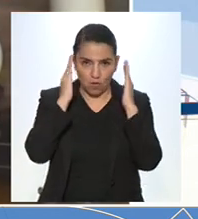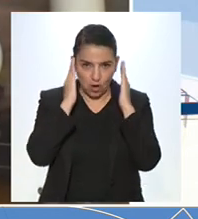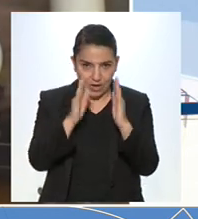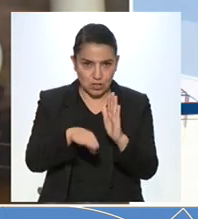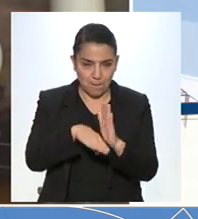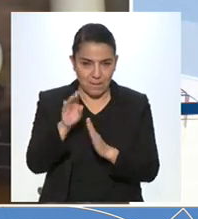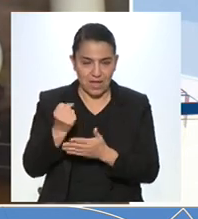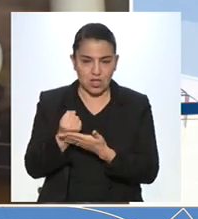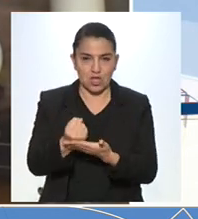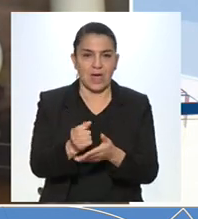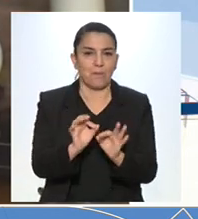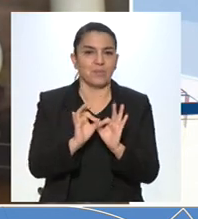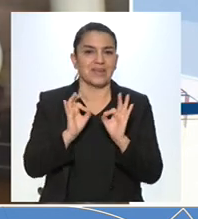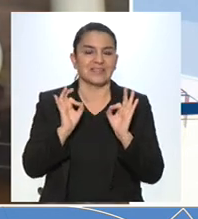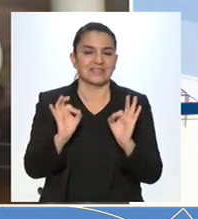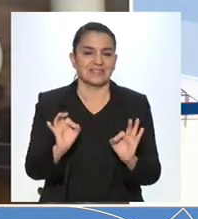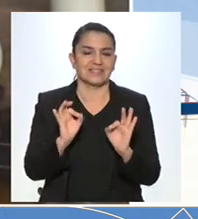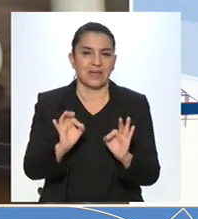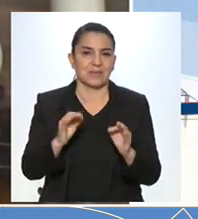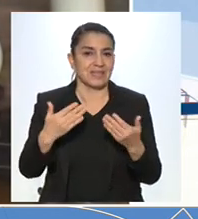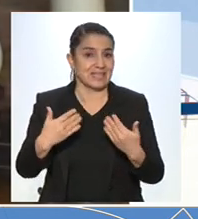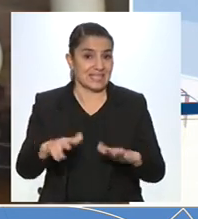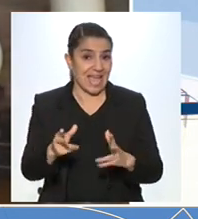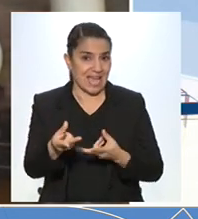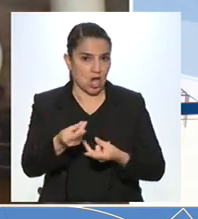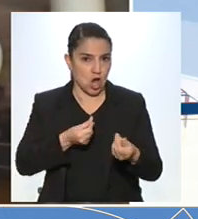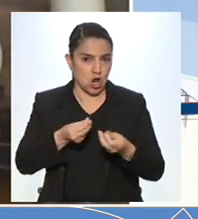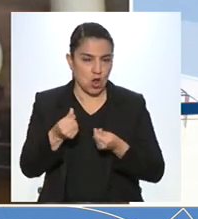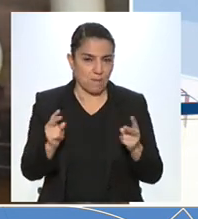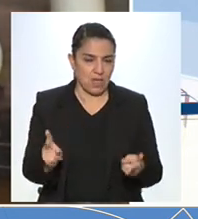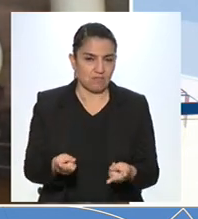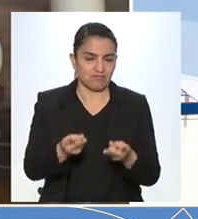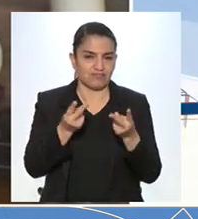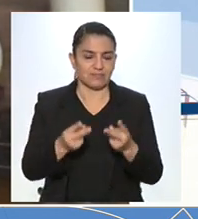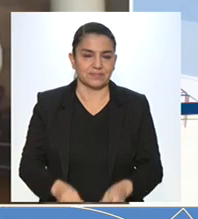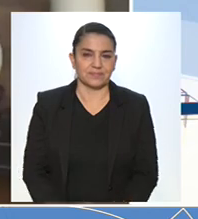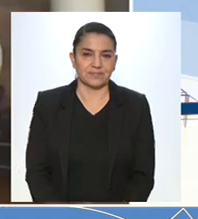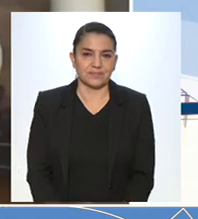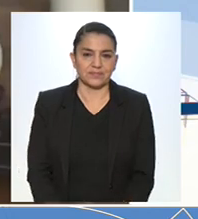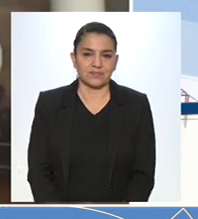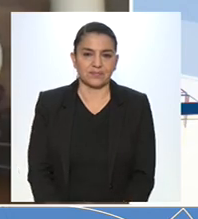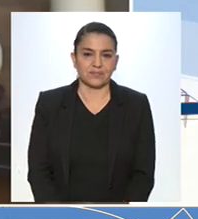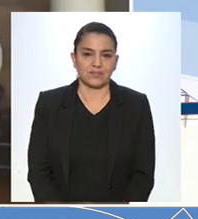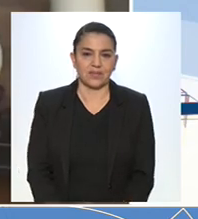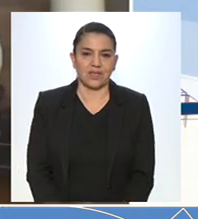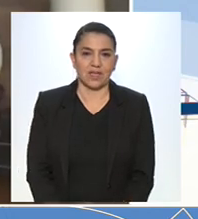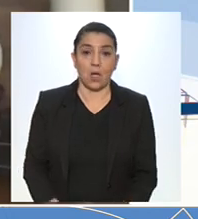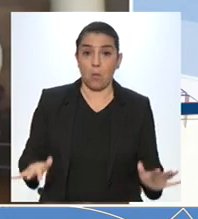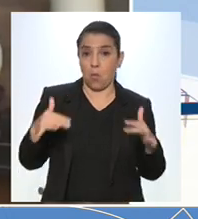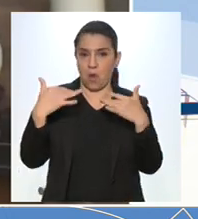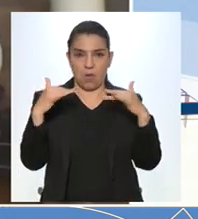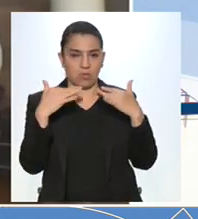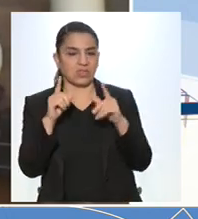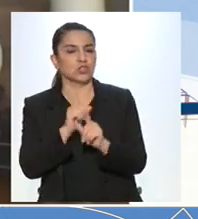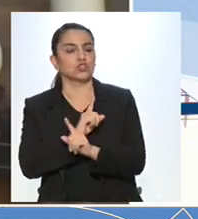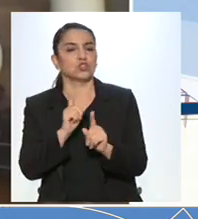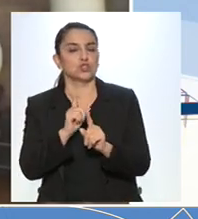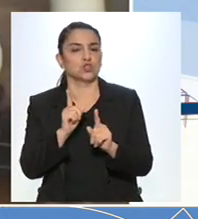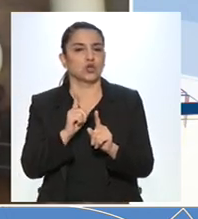ayuda precisamente cuando estamos saliendo de la economía, está recuperando la economía. Esto no es popular, pero